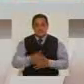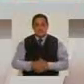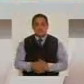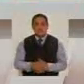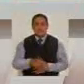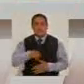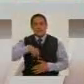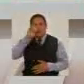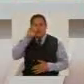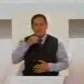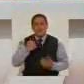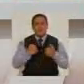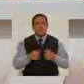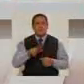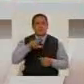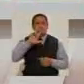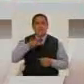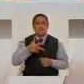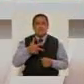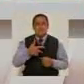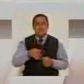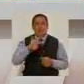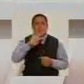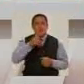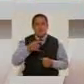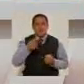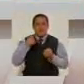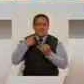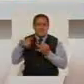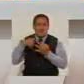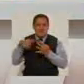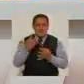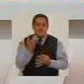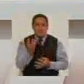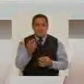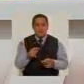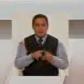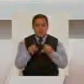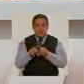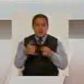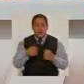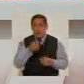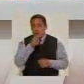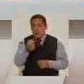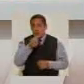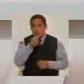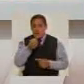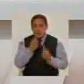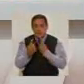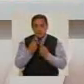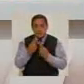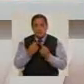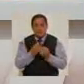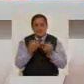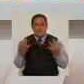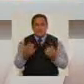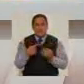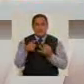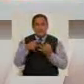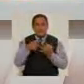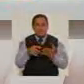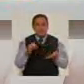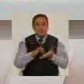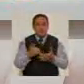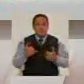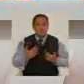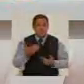Perú tenemos más de 3.000, 4.000 tipos de papa. Ya nos van a explicar seguro en la entrevista que vamos a tener más adelante cuántas variedades realmente tenemos. Hasta donde yo